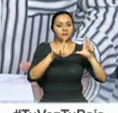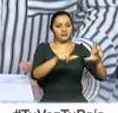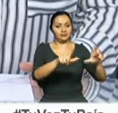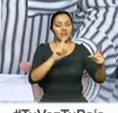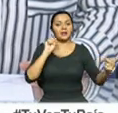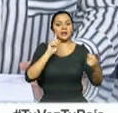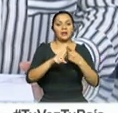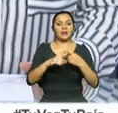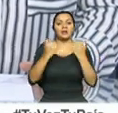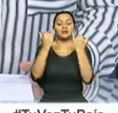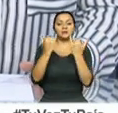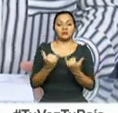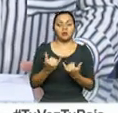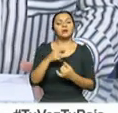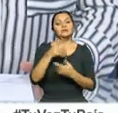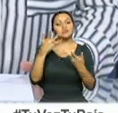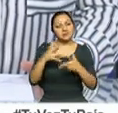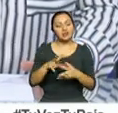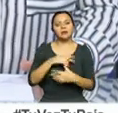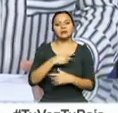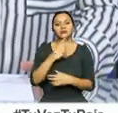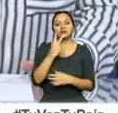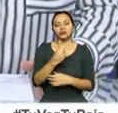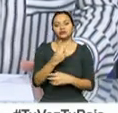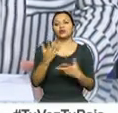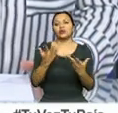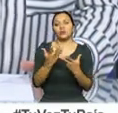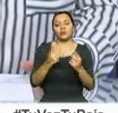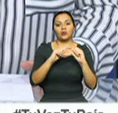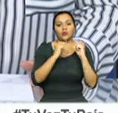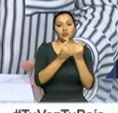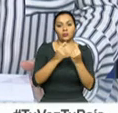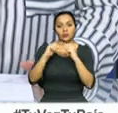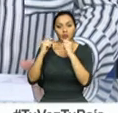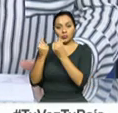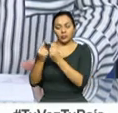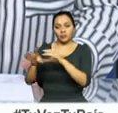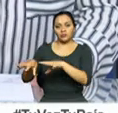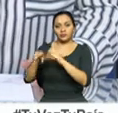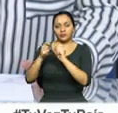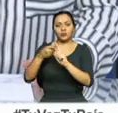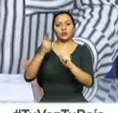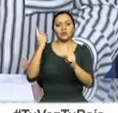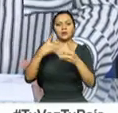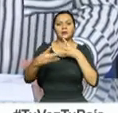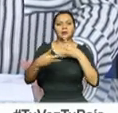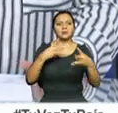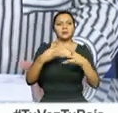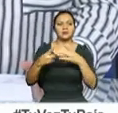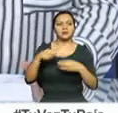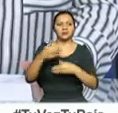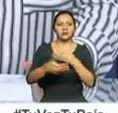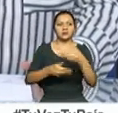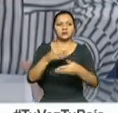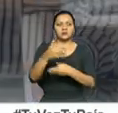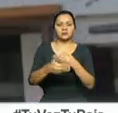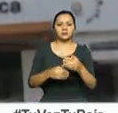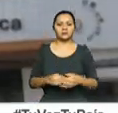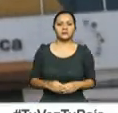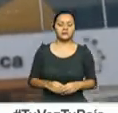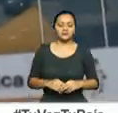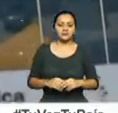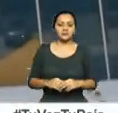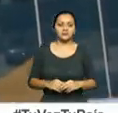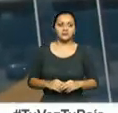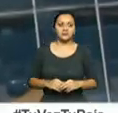la fecha se han desarticulado dos bandas que buscaban atentar contra la transparencia de estos procesos.